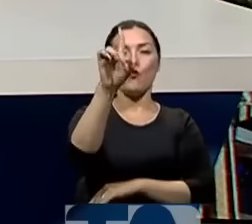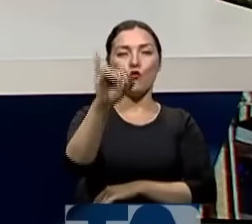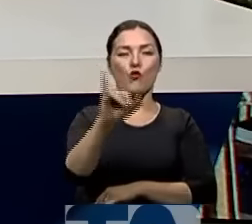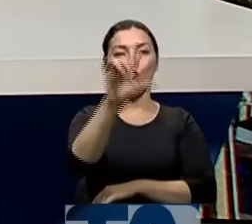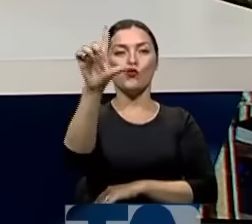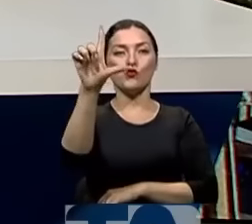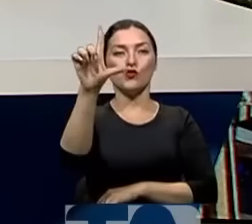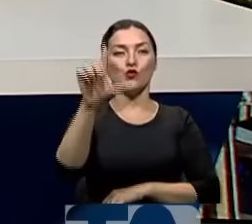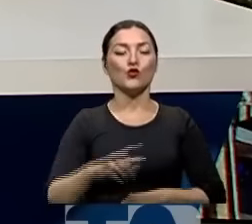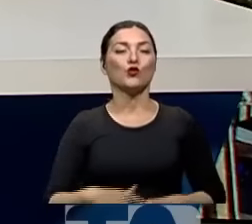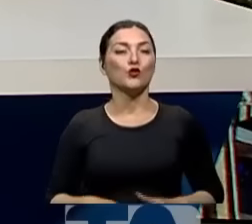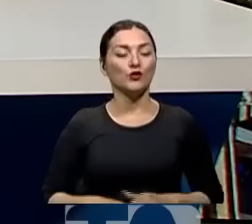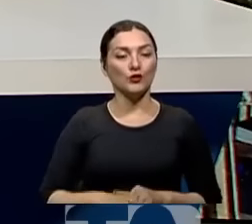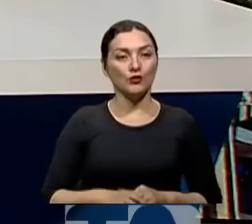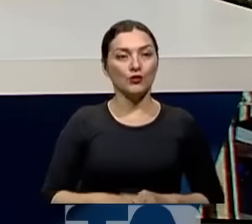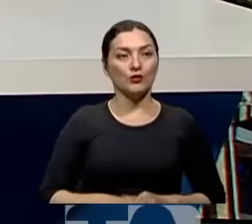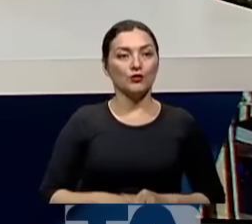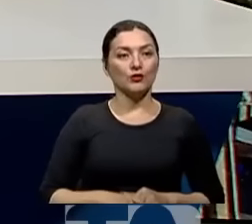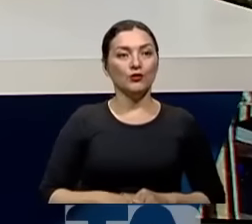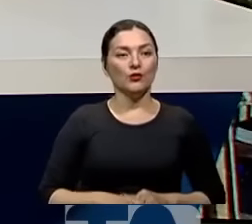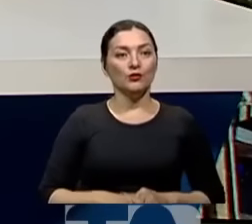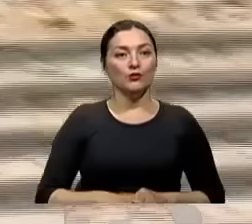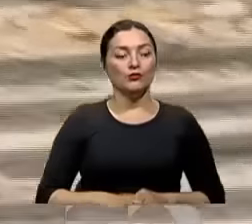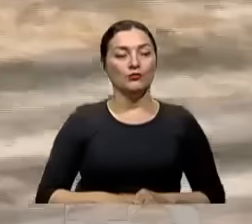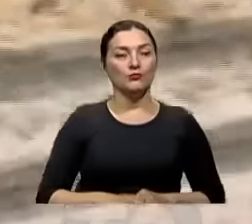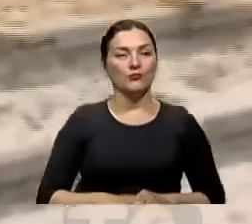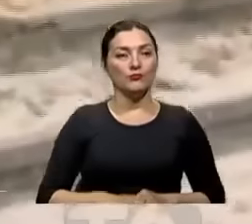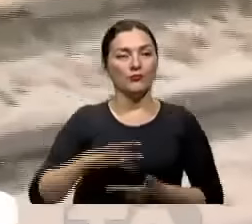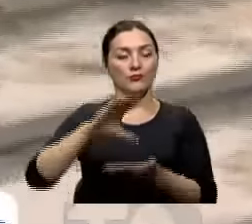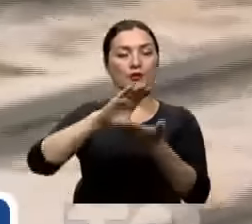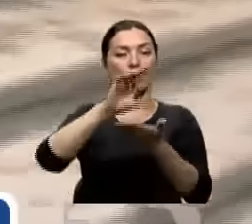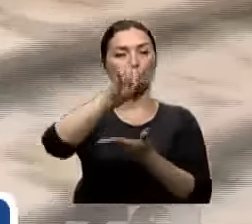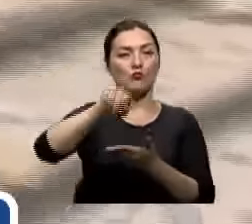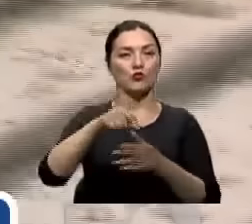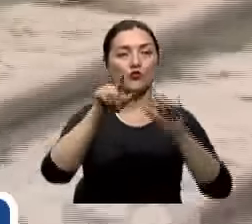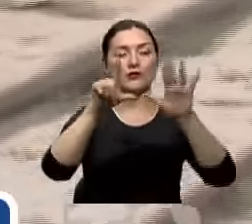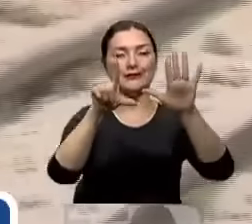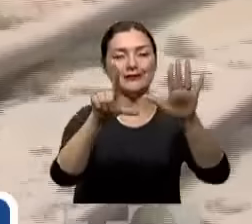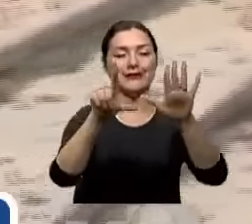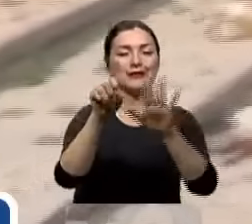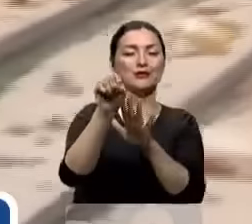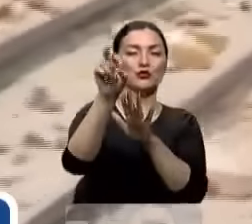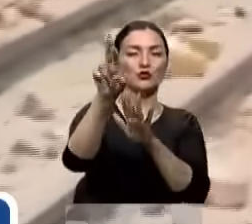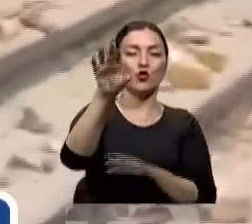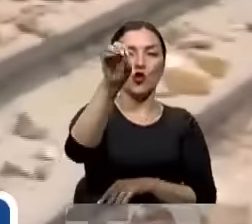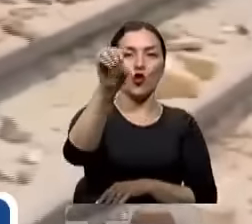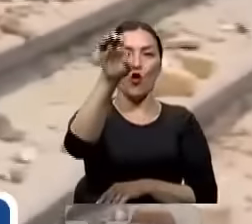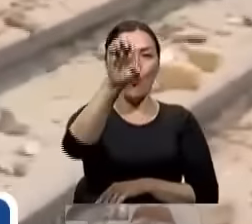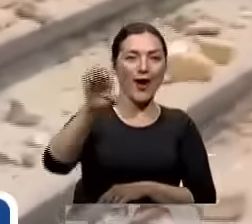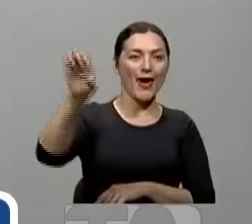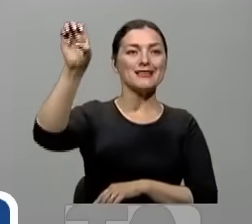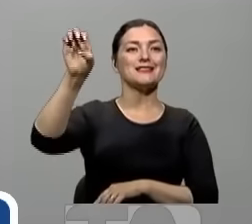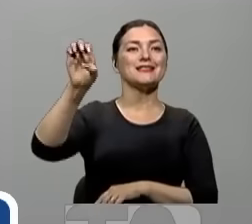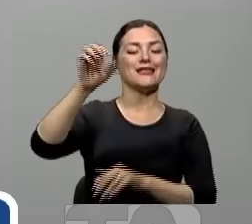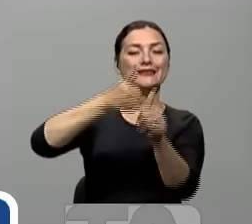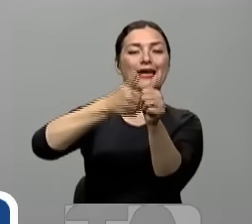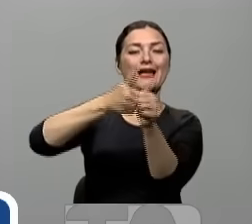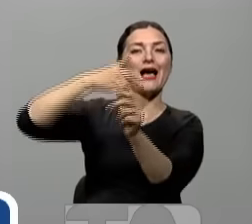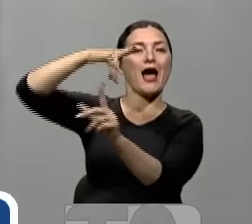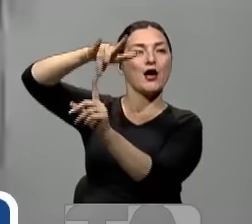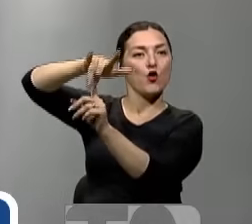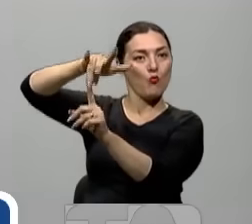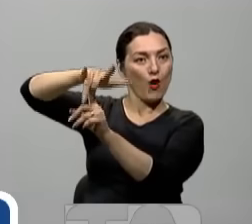julio. Este movimiento telúrico ocurrió con epicentro a 1.7 kilómetros al suroeste de Puembo, a una profundidad